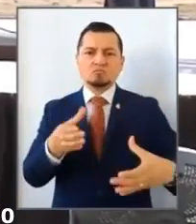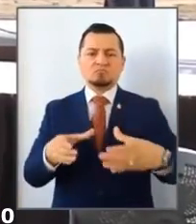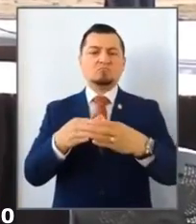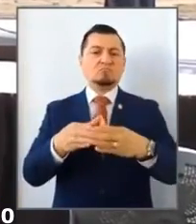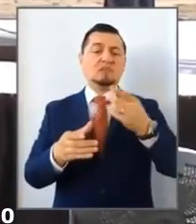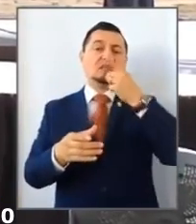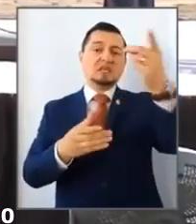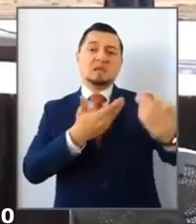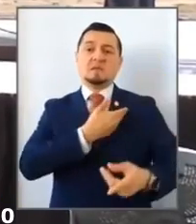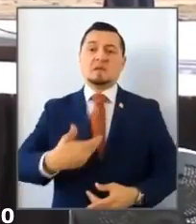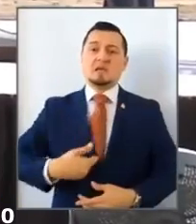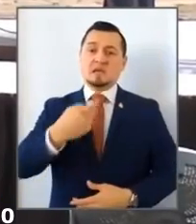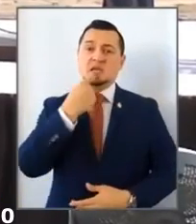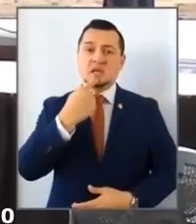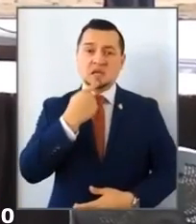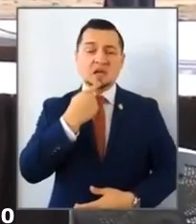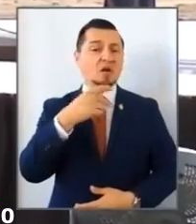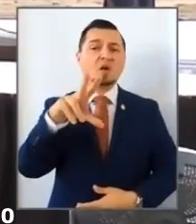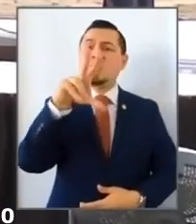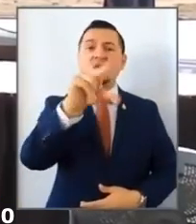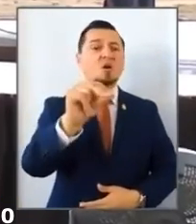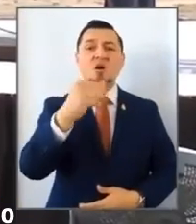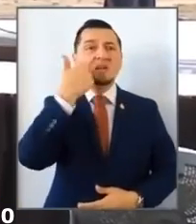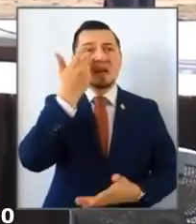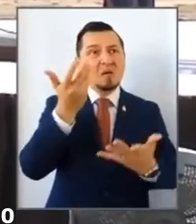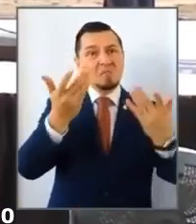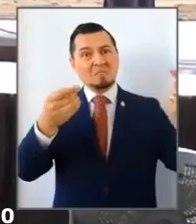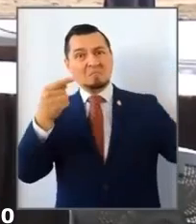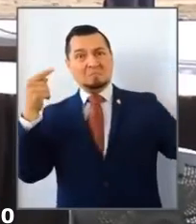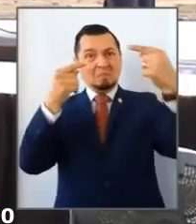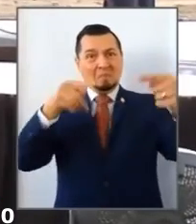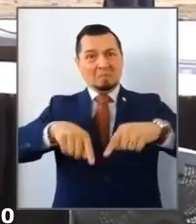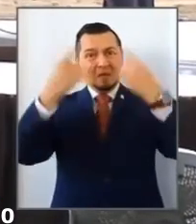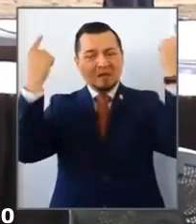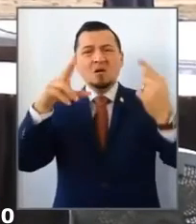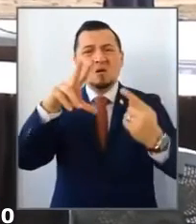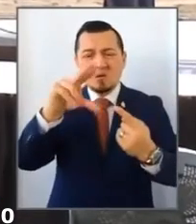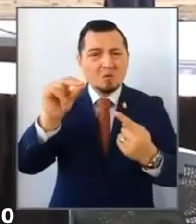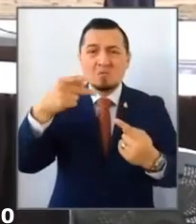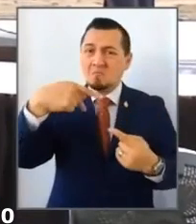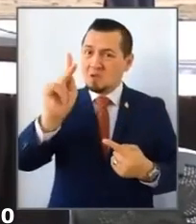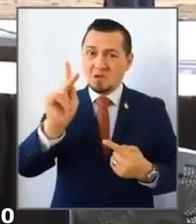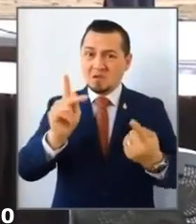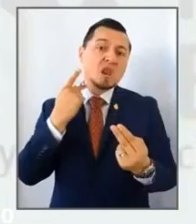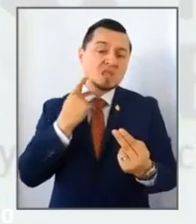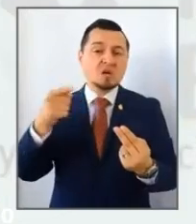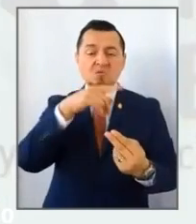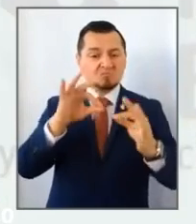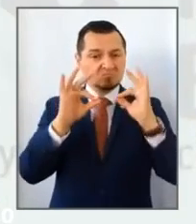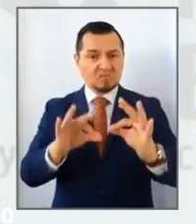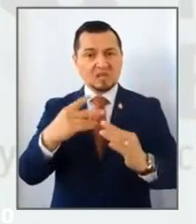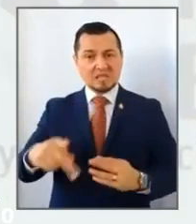al presidente que no queremos pelear, pero tampoco vamos a permitir que nos atropelle.